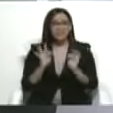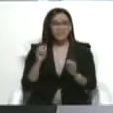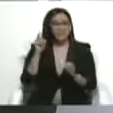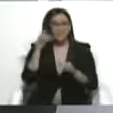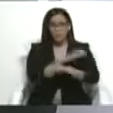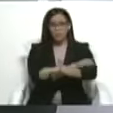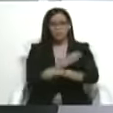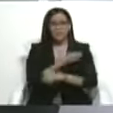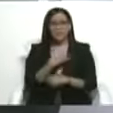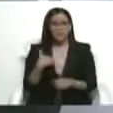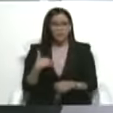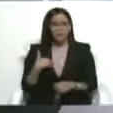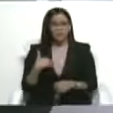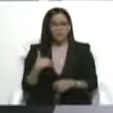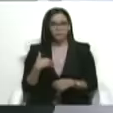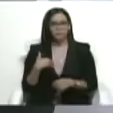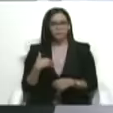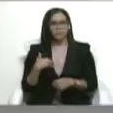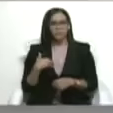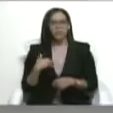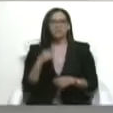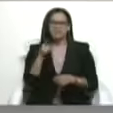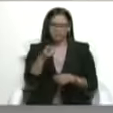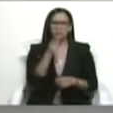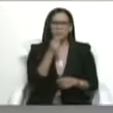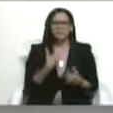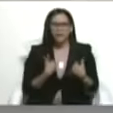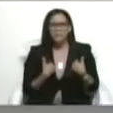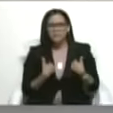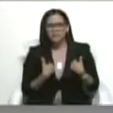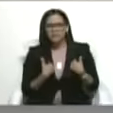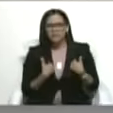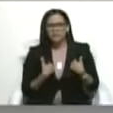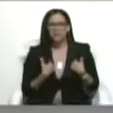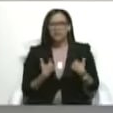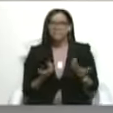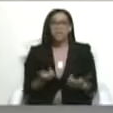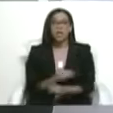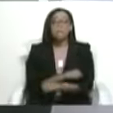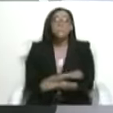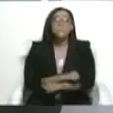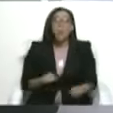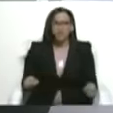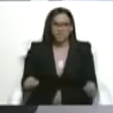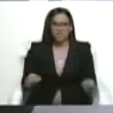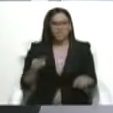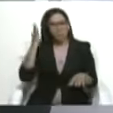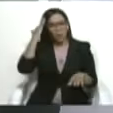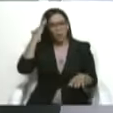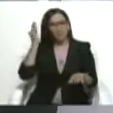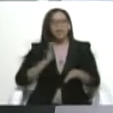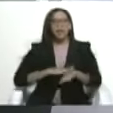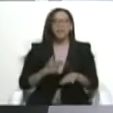querido, si tú me preguntas, para mí es imposible. ¿Sabes por qué? Porque